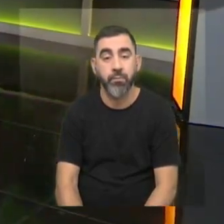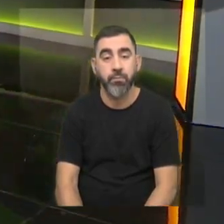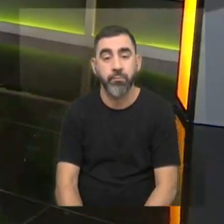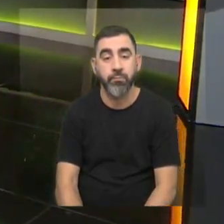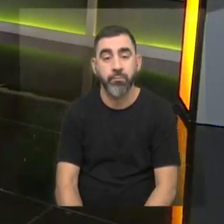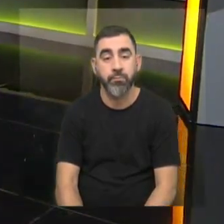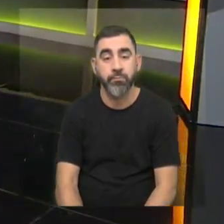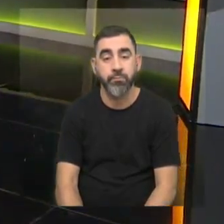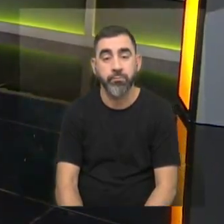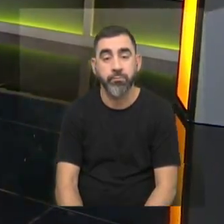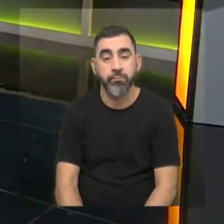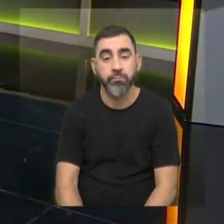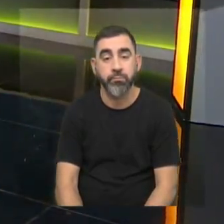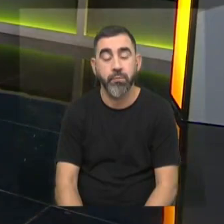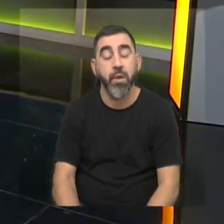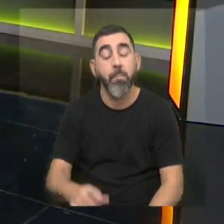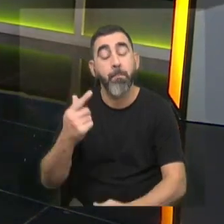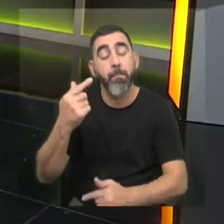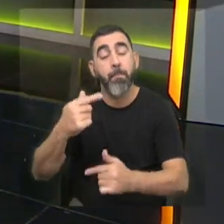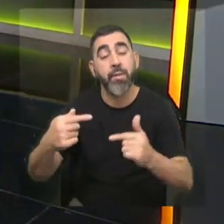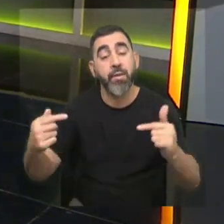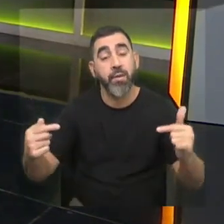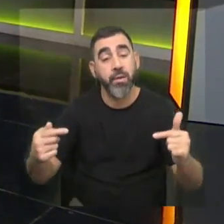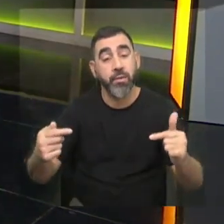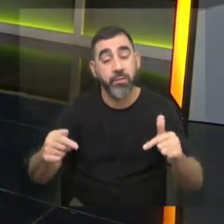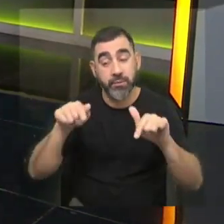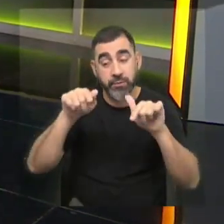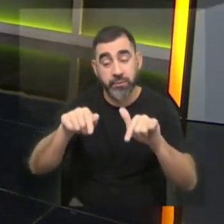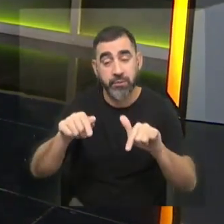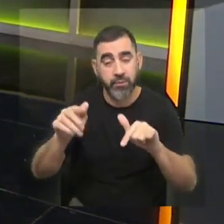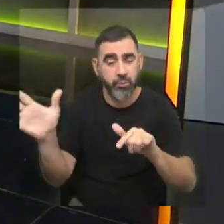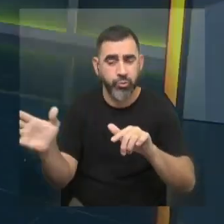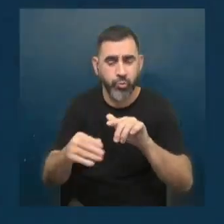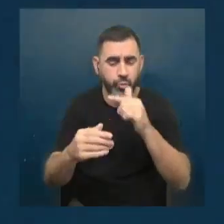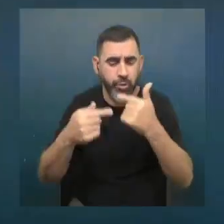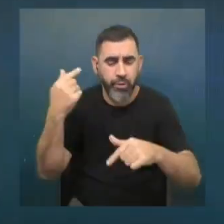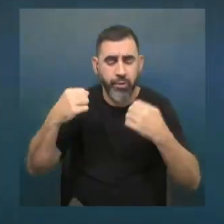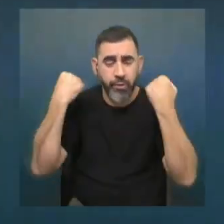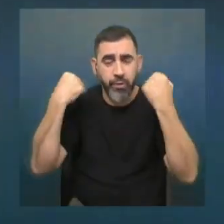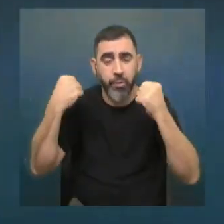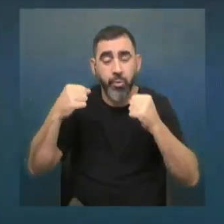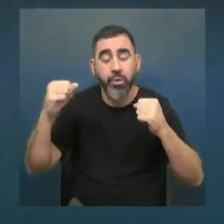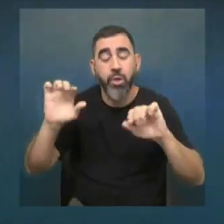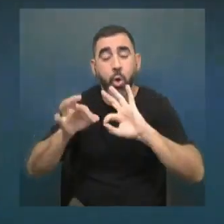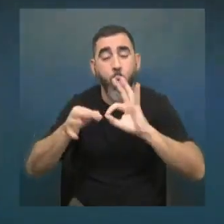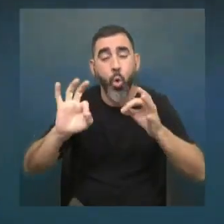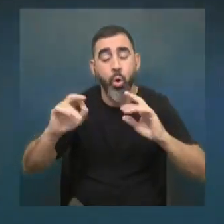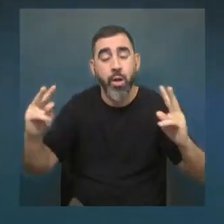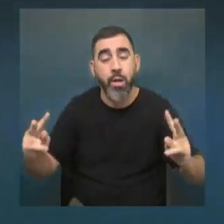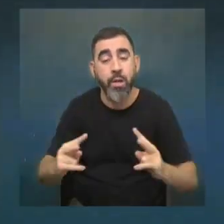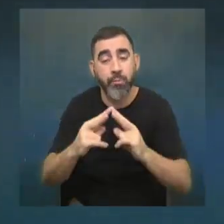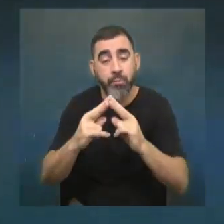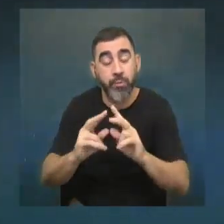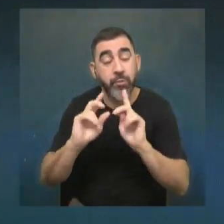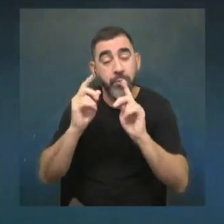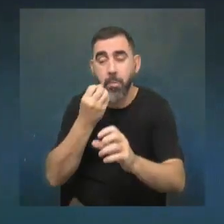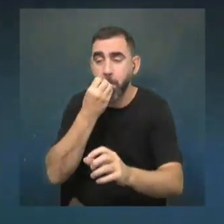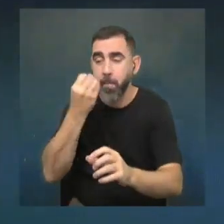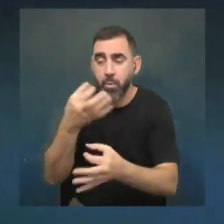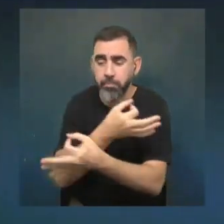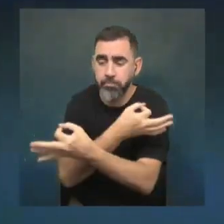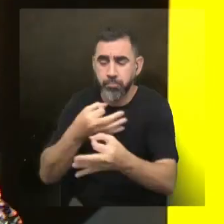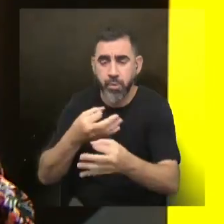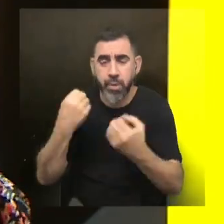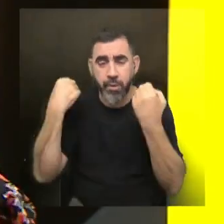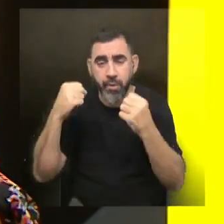Bueno, Daniela, ahí está el material que aparece en todas las disciplinas que vamos a ver en estos Juegos Olímpicos. Eso. Y que además ha mejorado el rendimiento